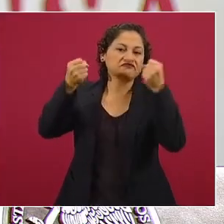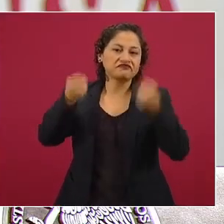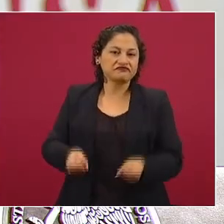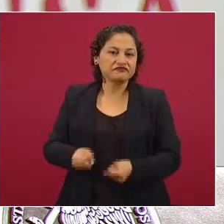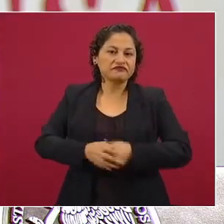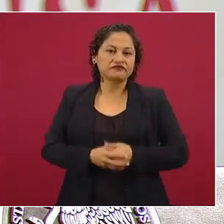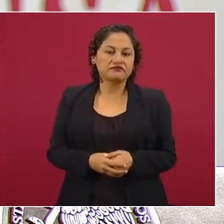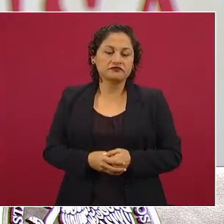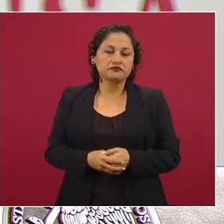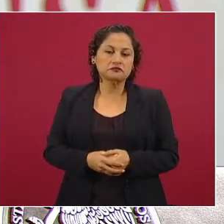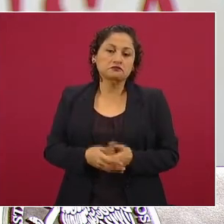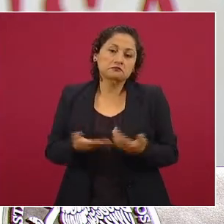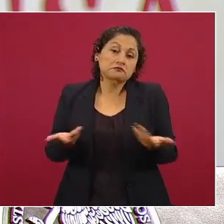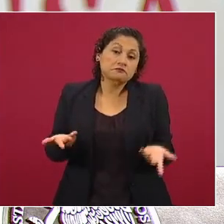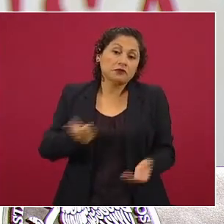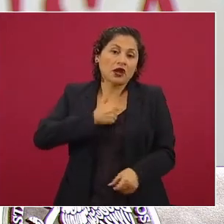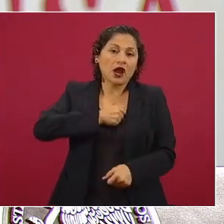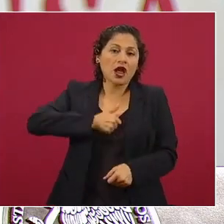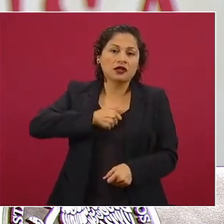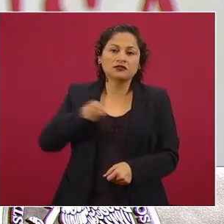terminaron quitándole la vida.